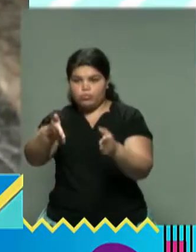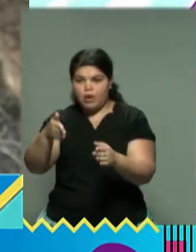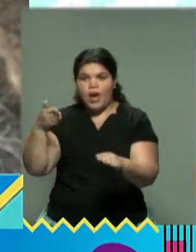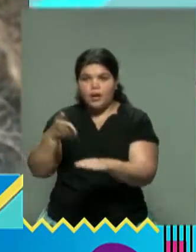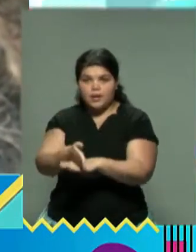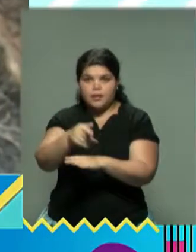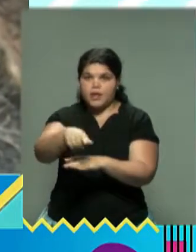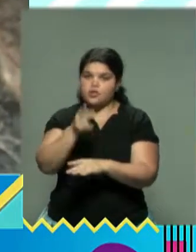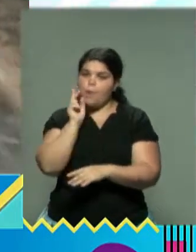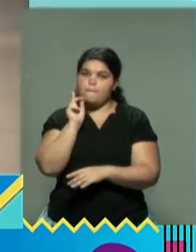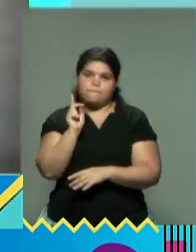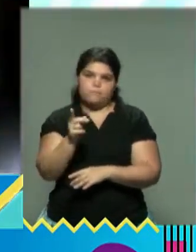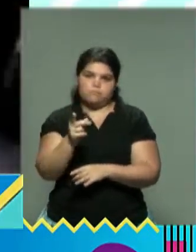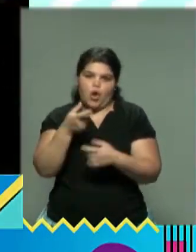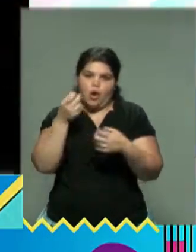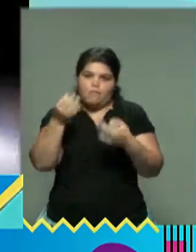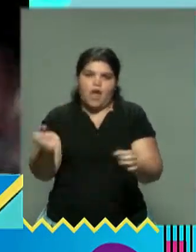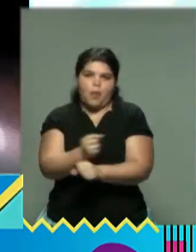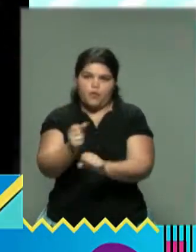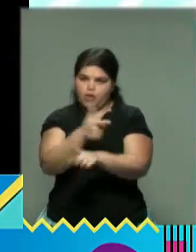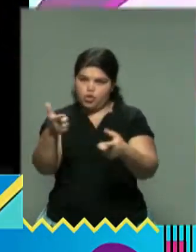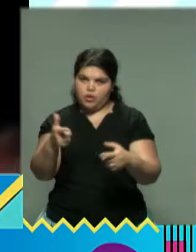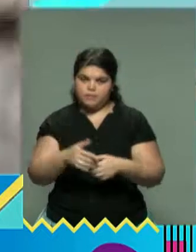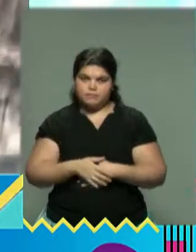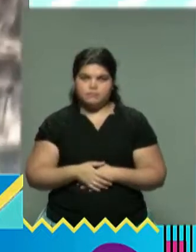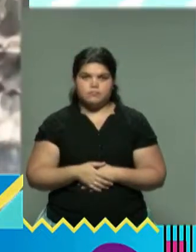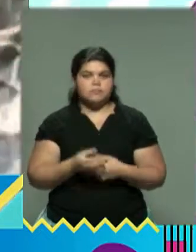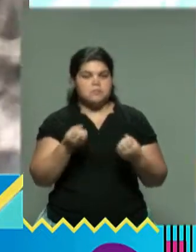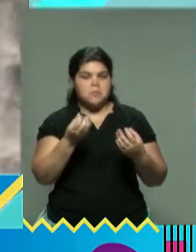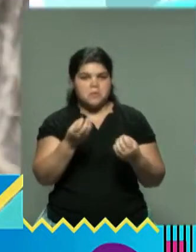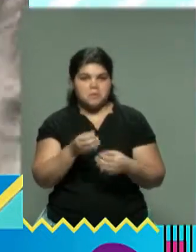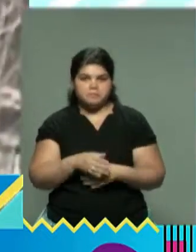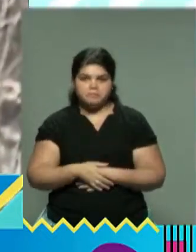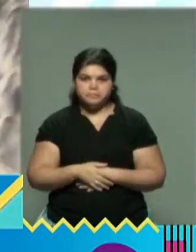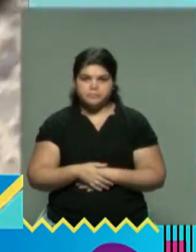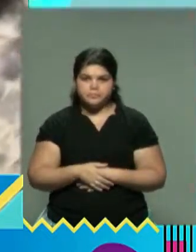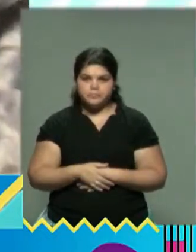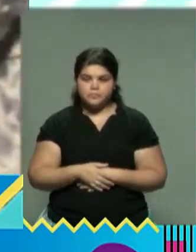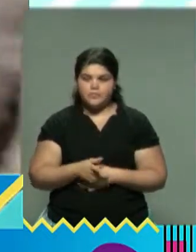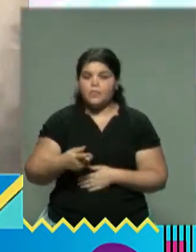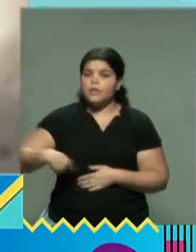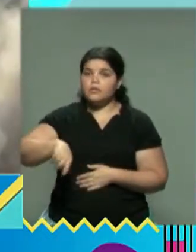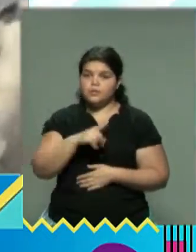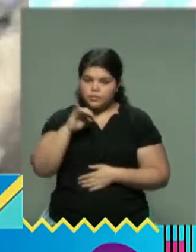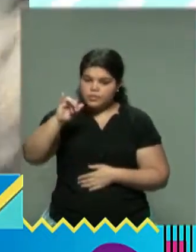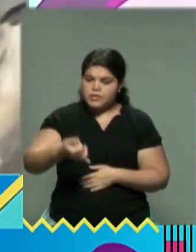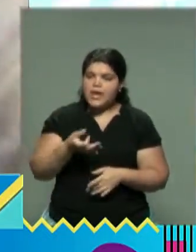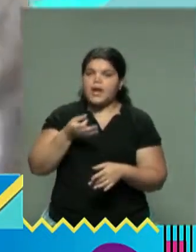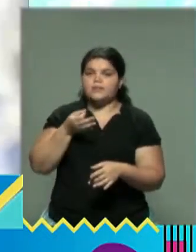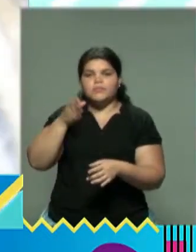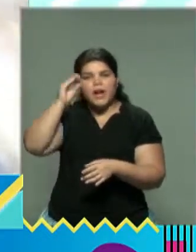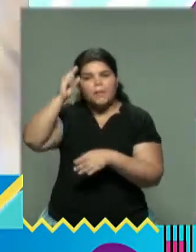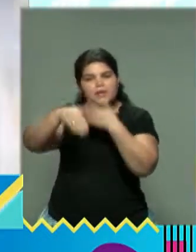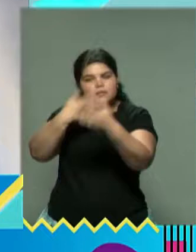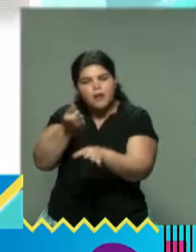totalmente irregular. Bien, muy buen dato saber eso, tal cual. Exacto, nosotros sí formamos personas que